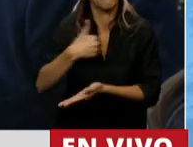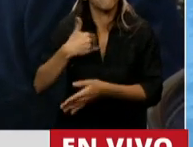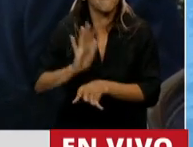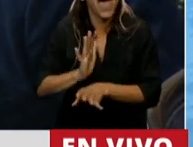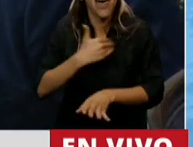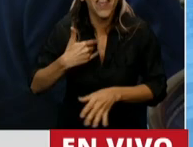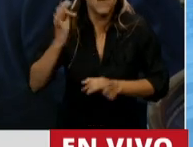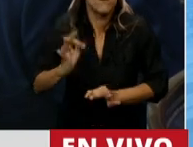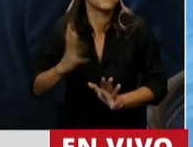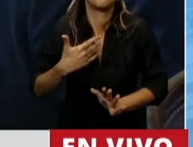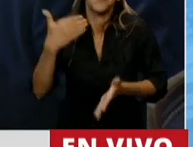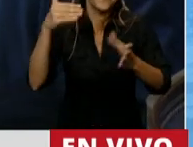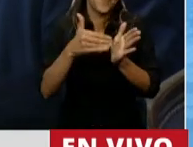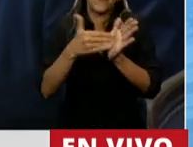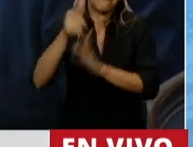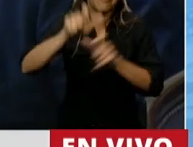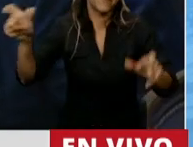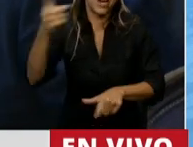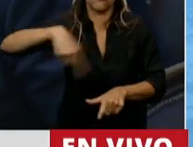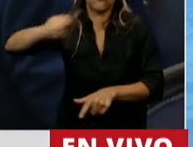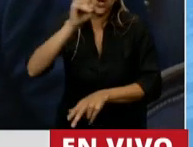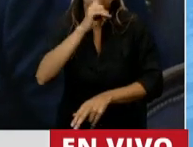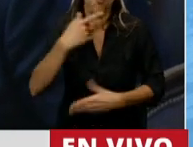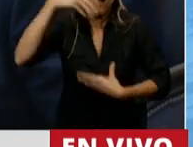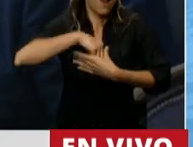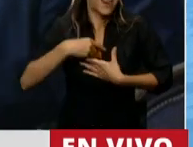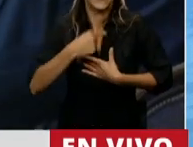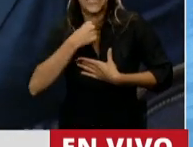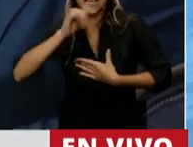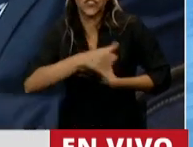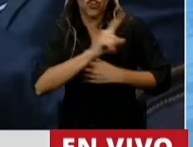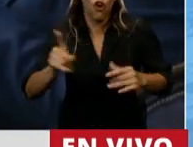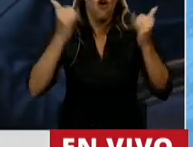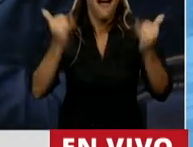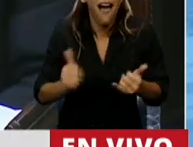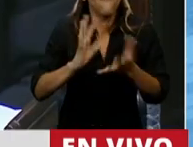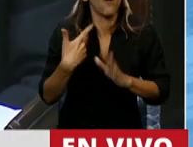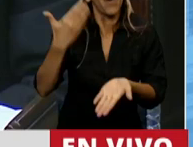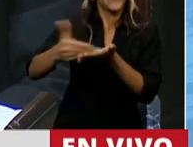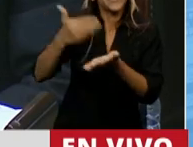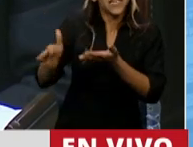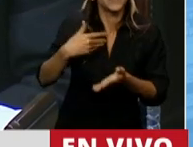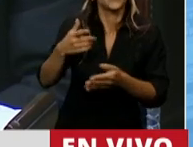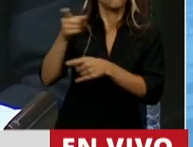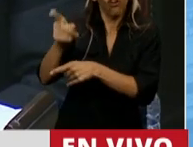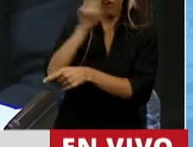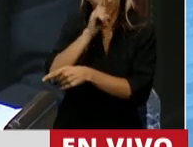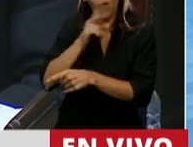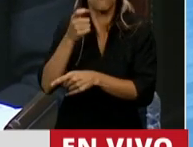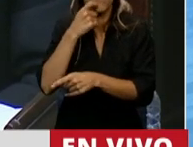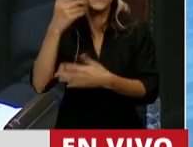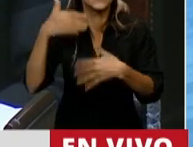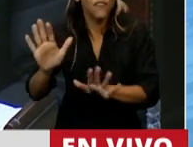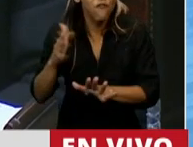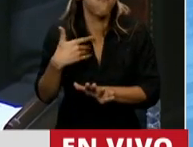libre desarrollo de la personalidad de las mujeres y la Convención para la Eliminación de las Formas de Discriminación contra la Mujer sostuvo que este derecho